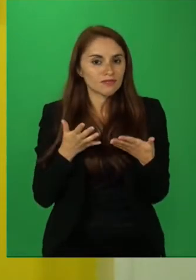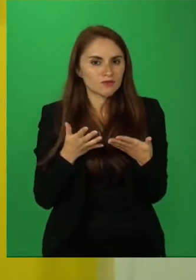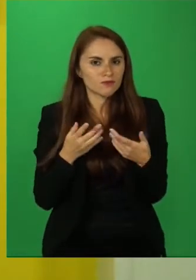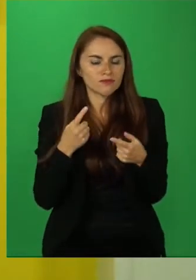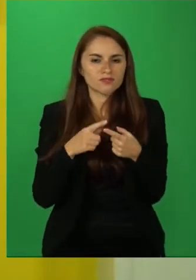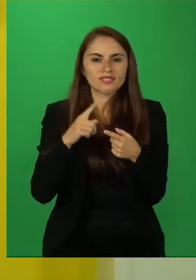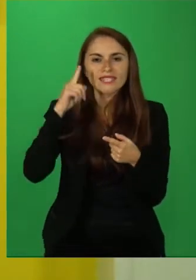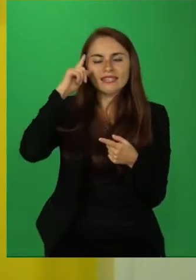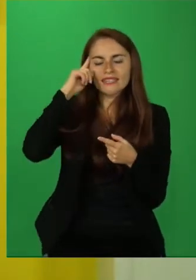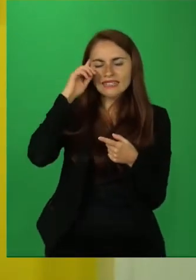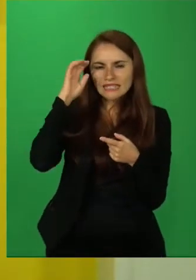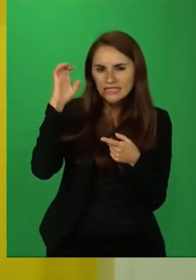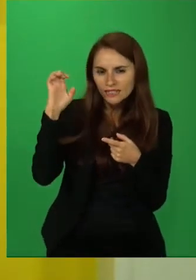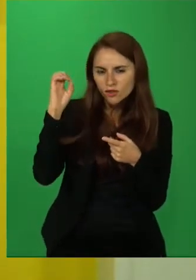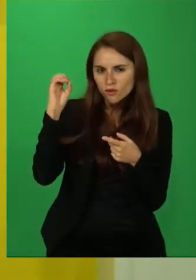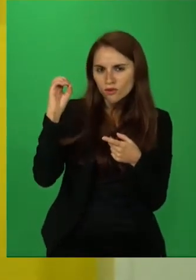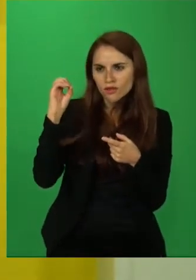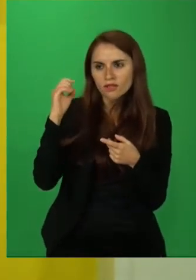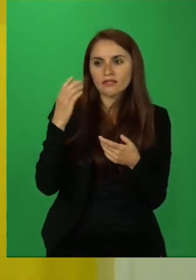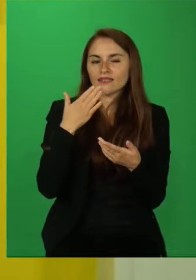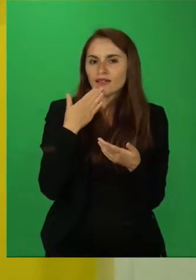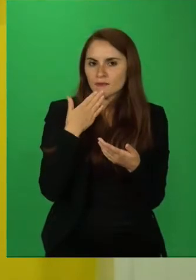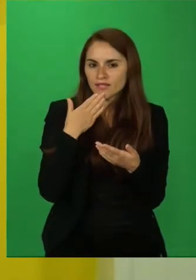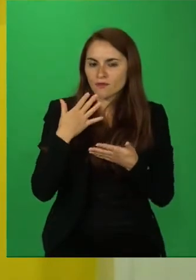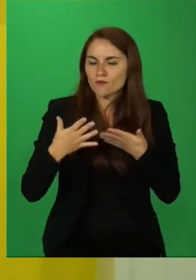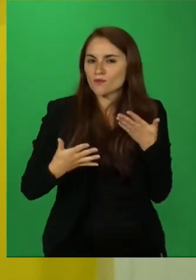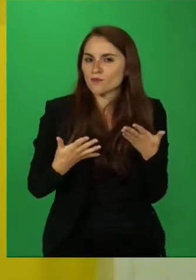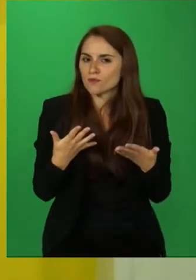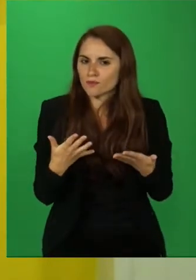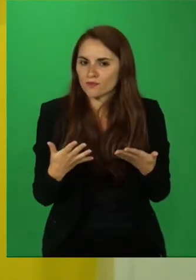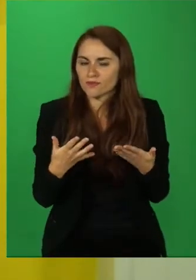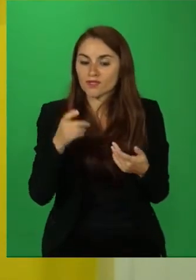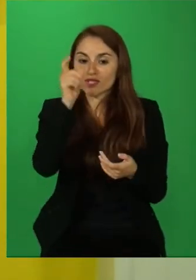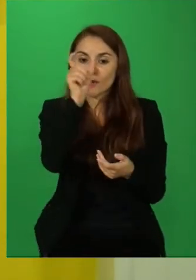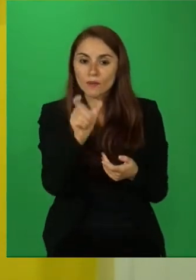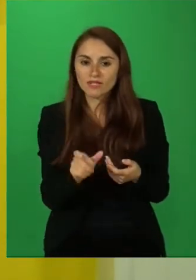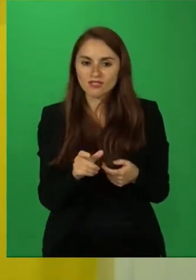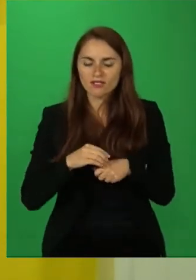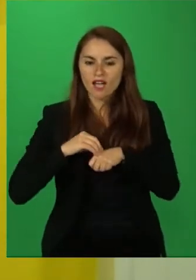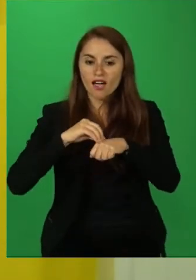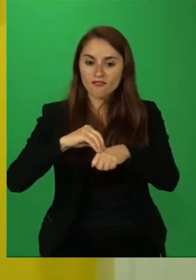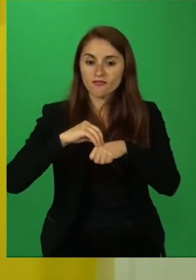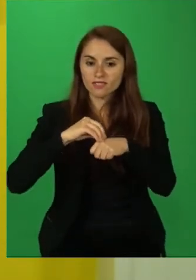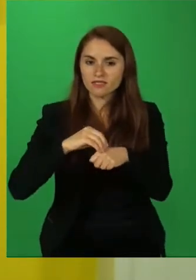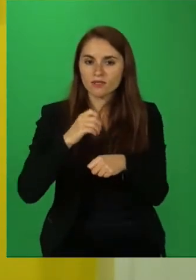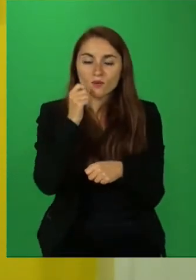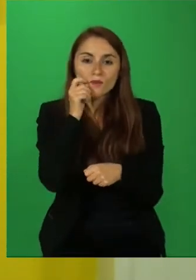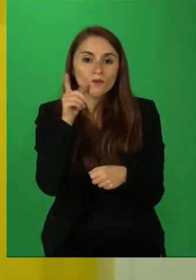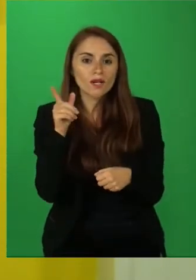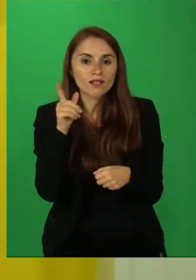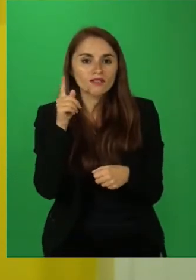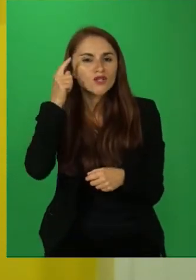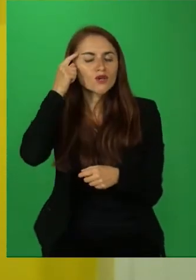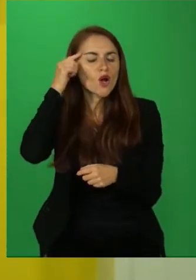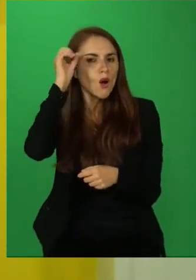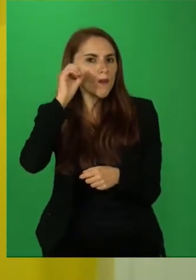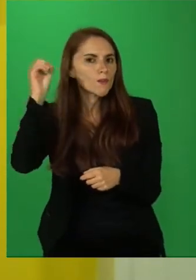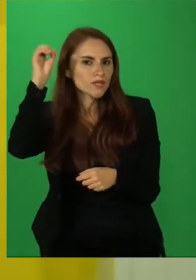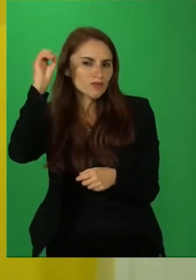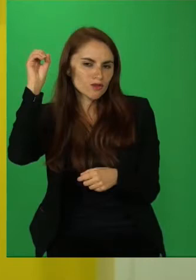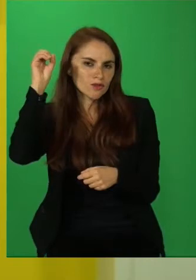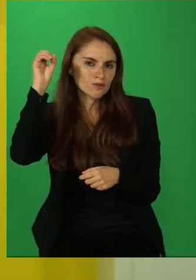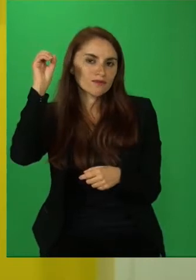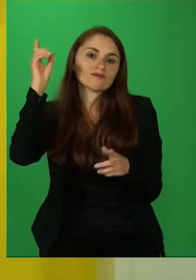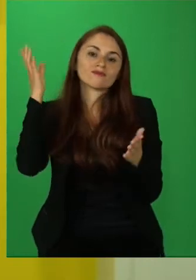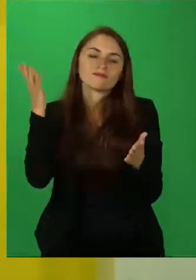creo, modalizador, evidencian, en este caso, que el emisor quiere expresar un punto de vista. Por lo tanto, se trata de un